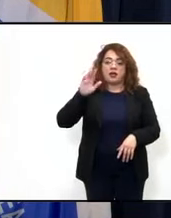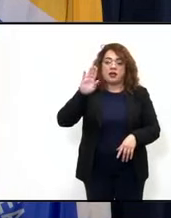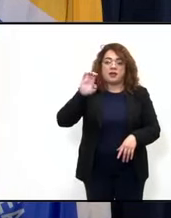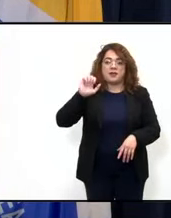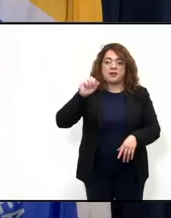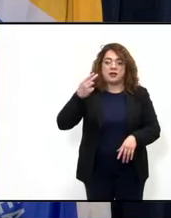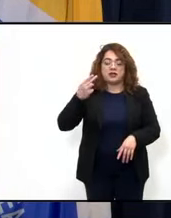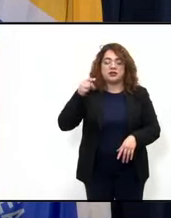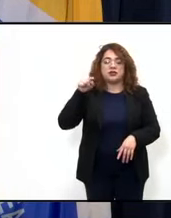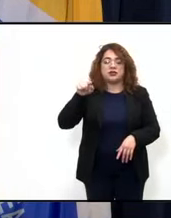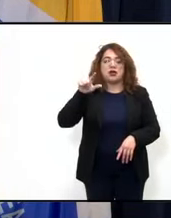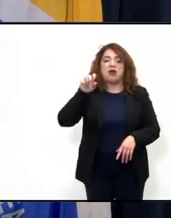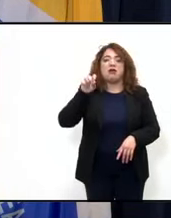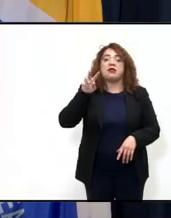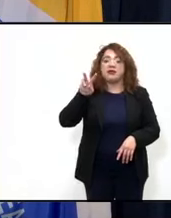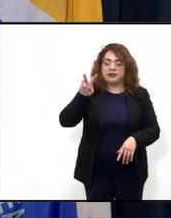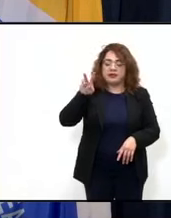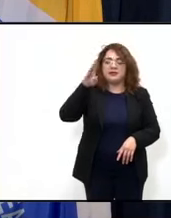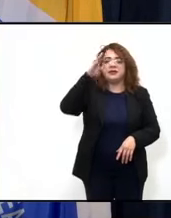longbeach.gov,